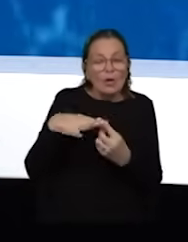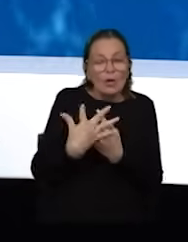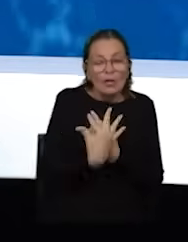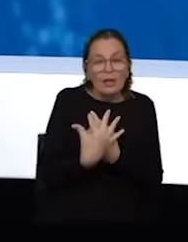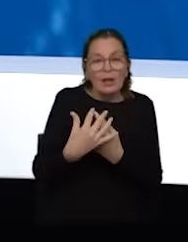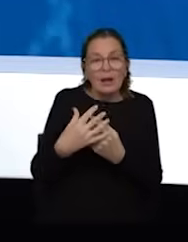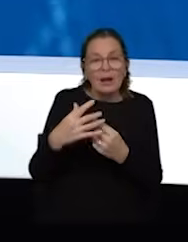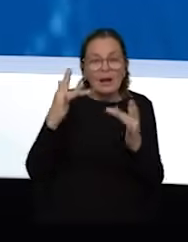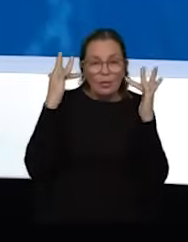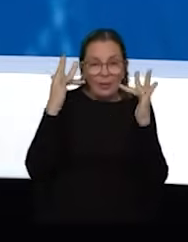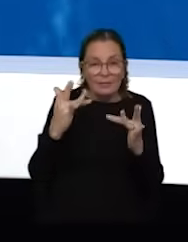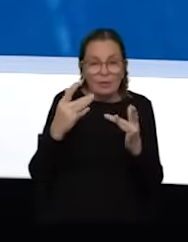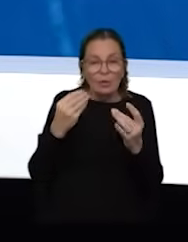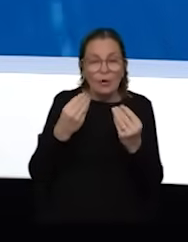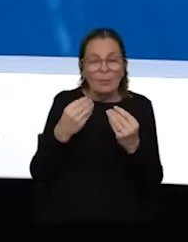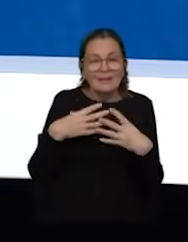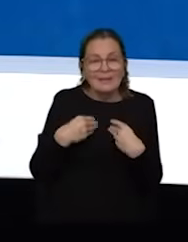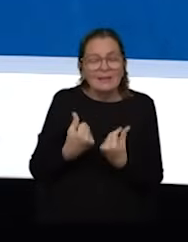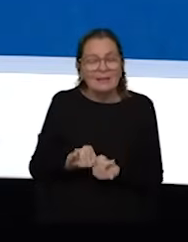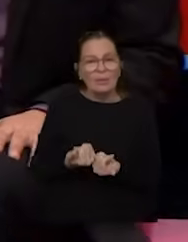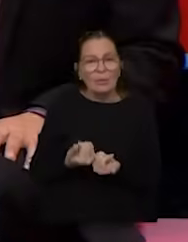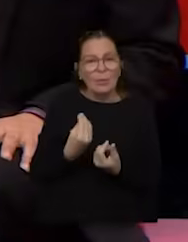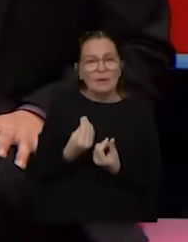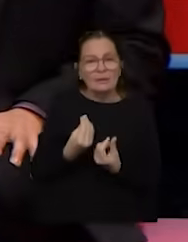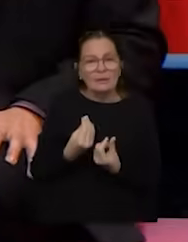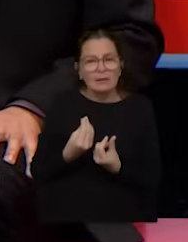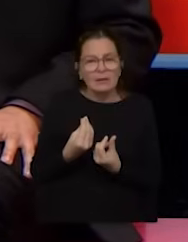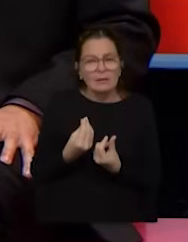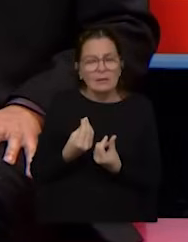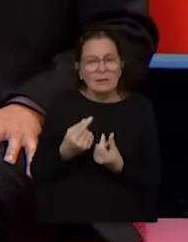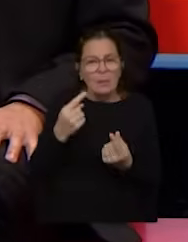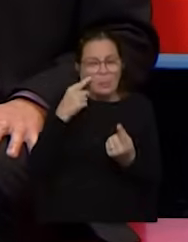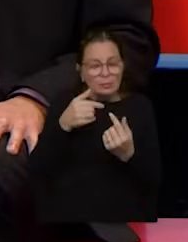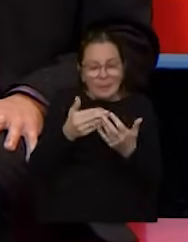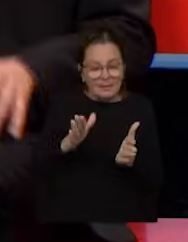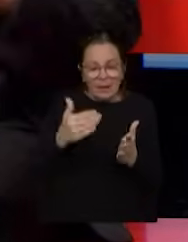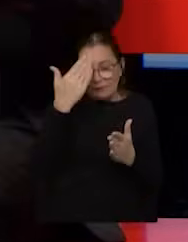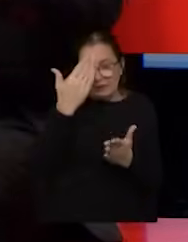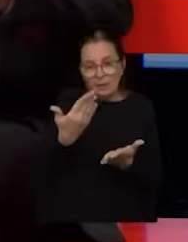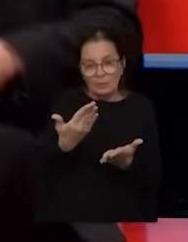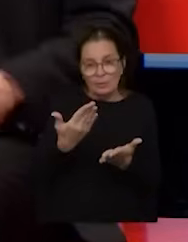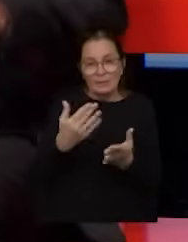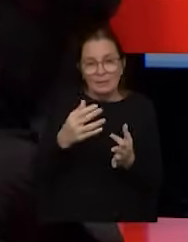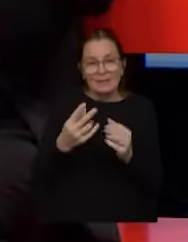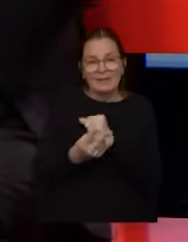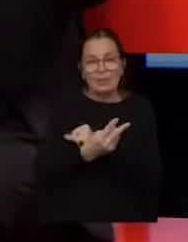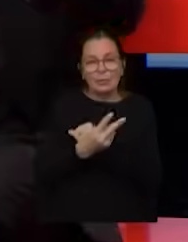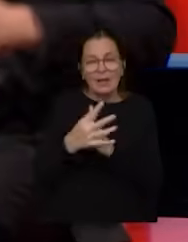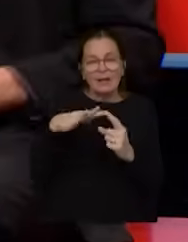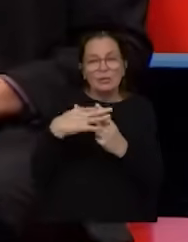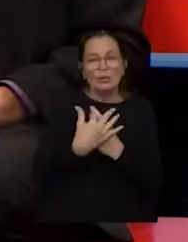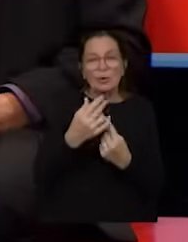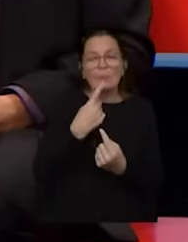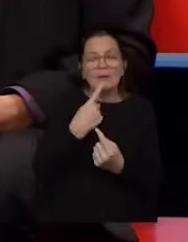trayectorias educativas y en ese sentido cuál sería El Punto de partida del frente amplio en materia de seguridad en torno a esas